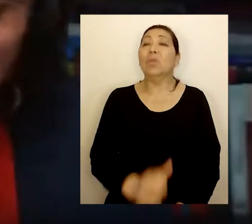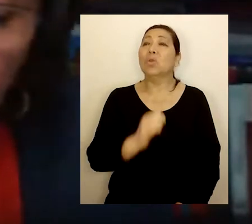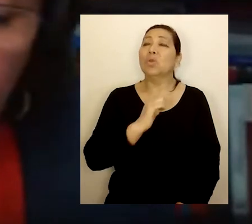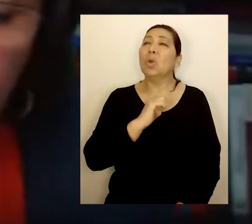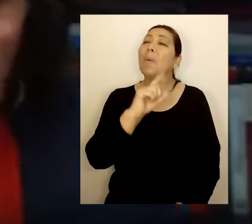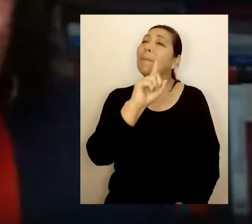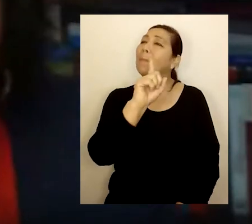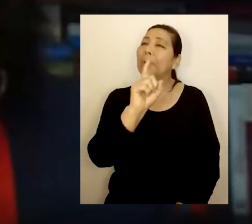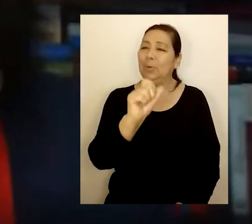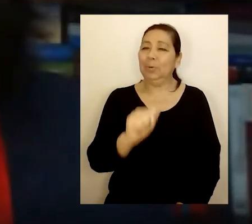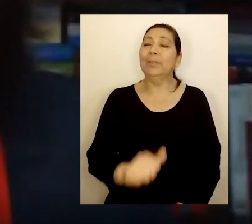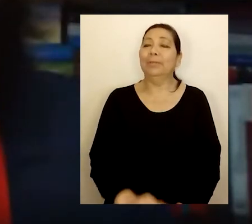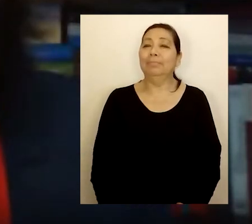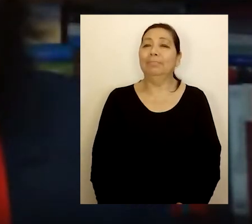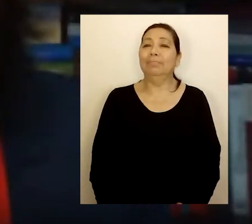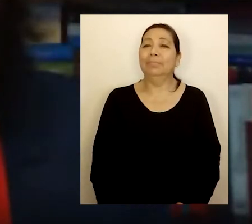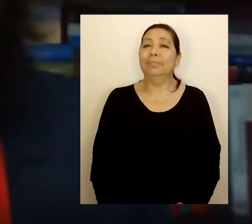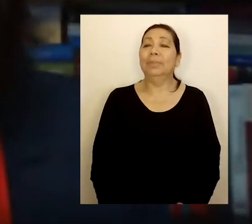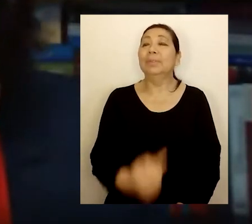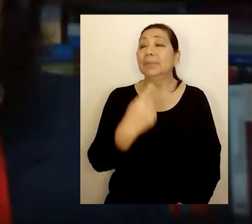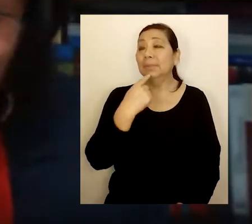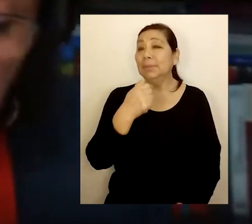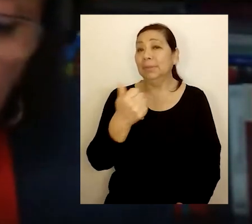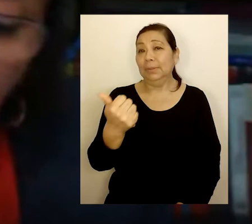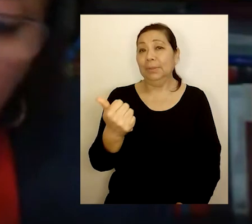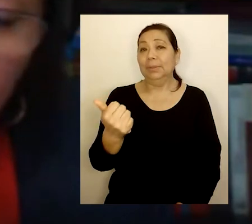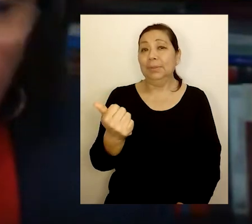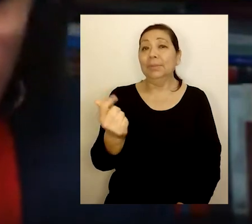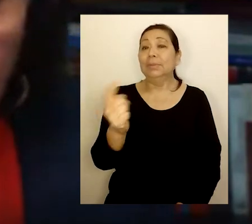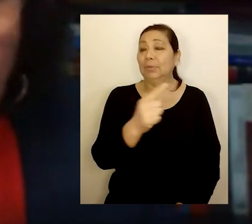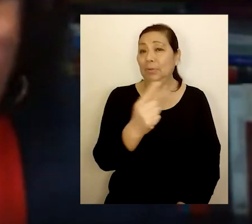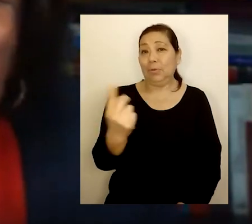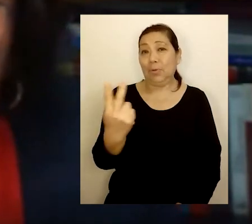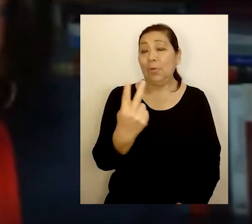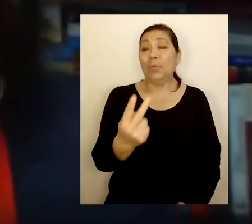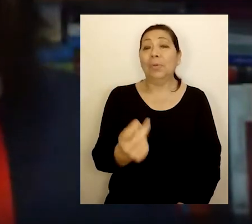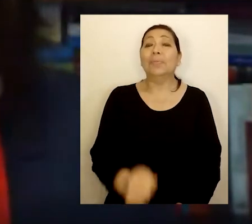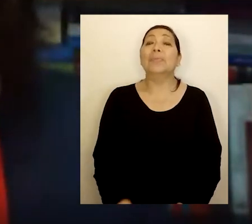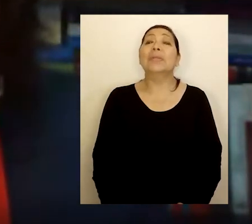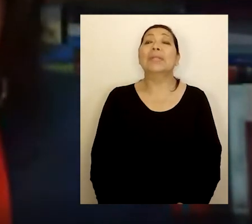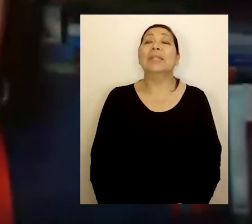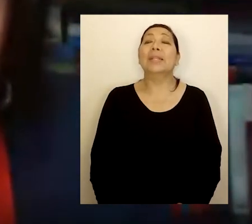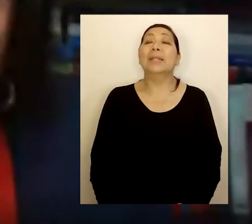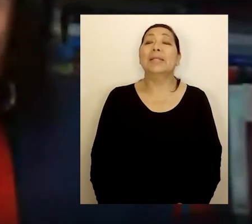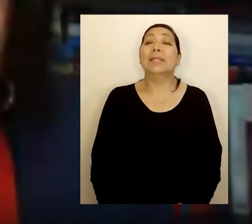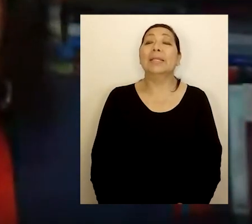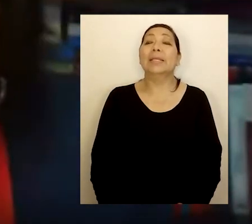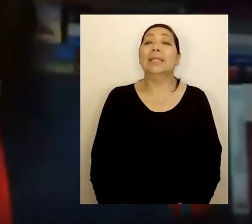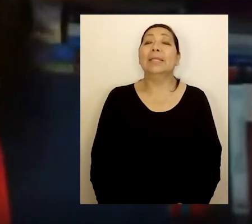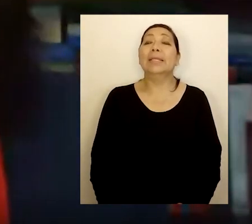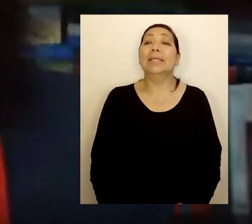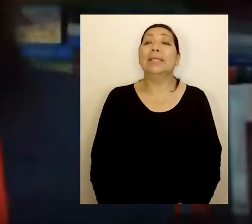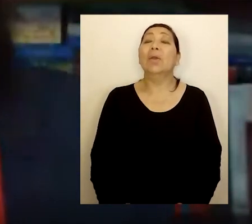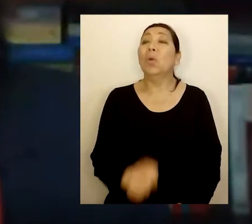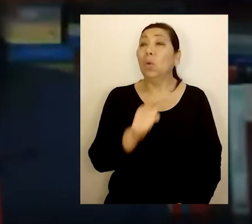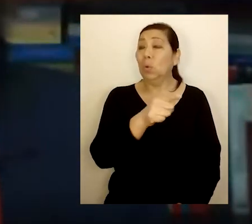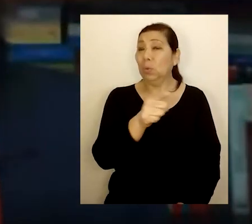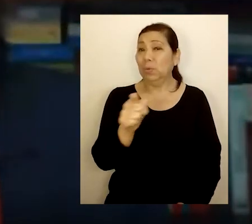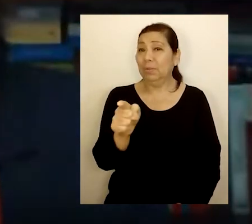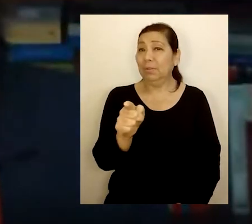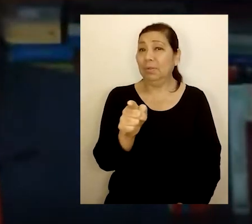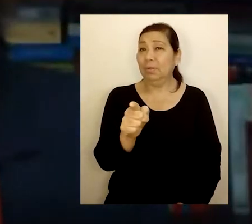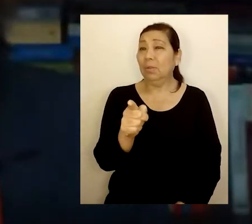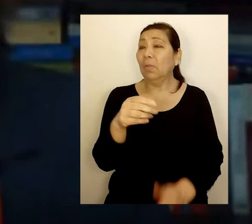tengo una pregunta para la parte demandante y para la parte demandada. Empezaré por la parte demandada. Ustedes